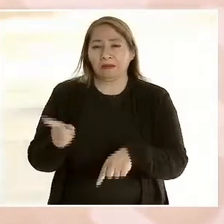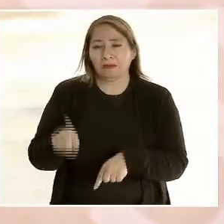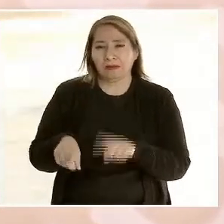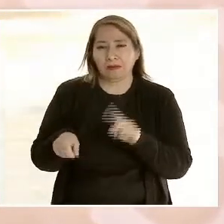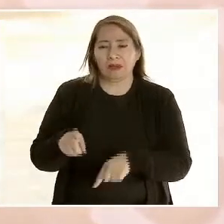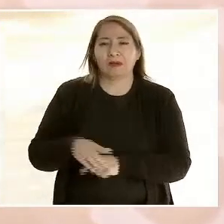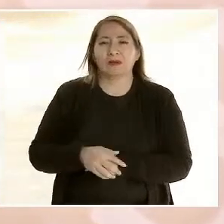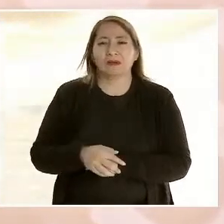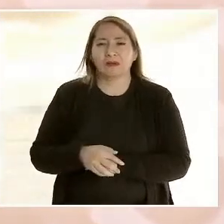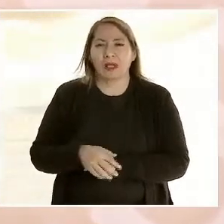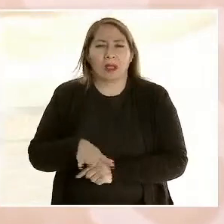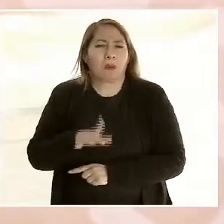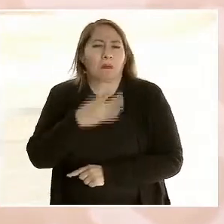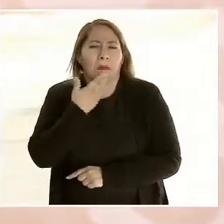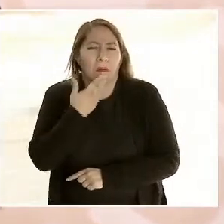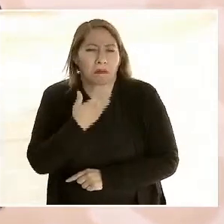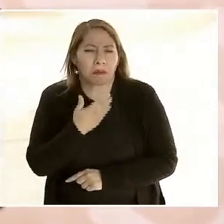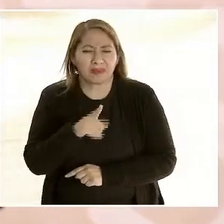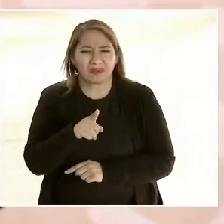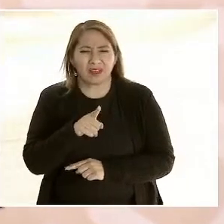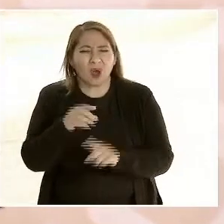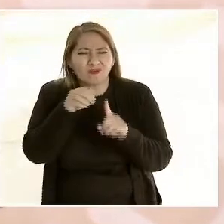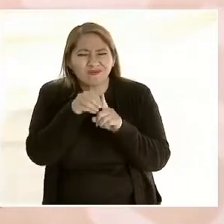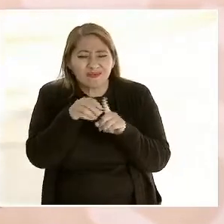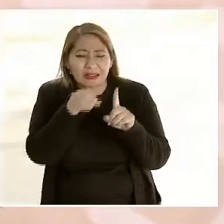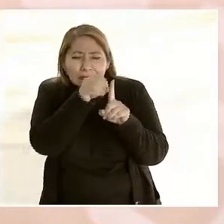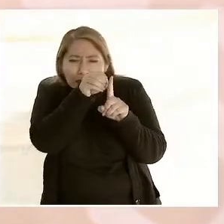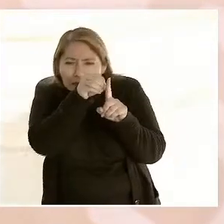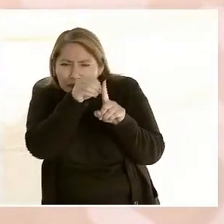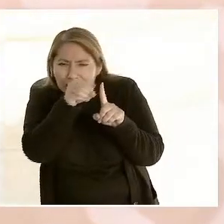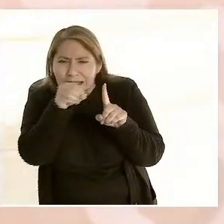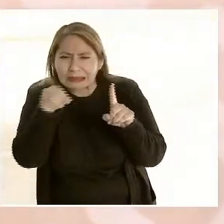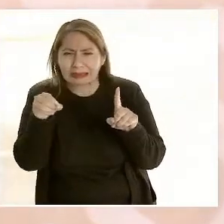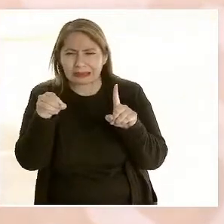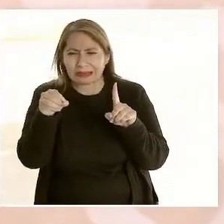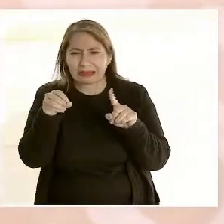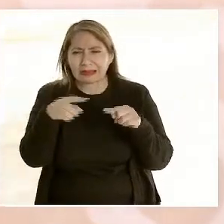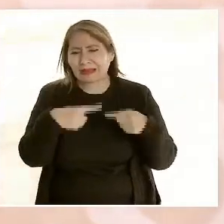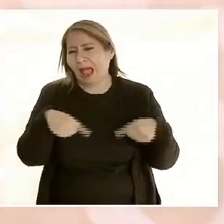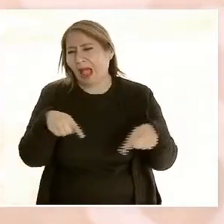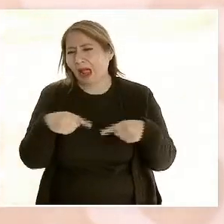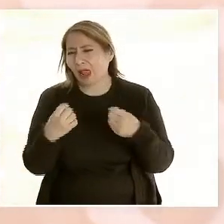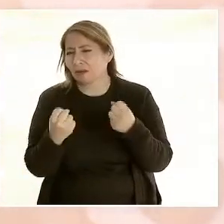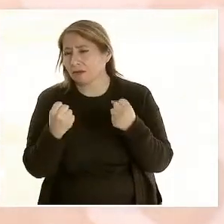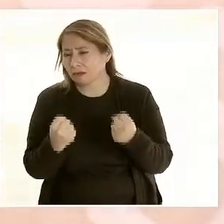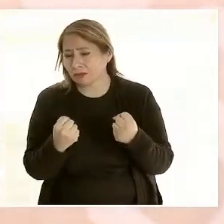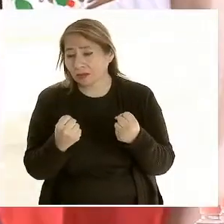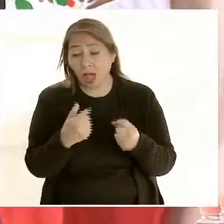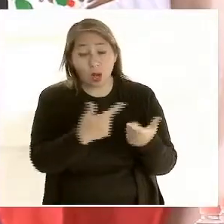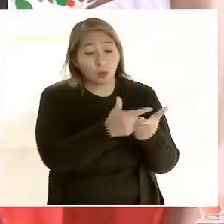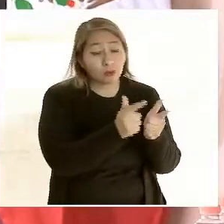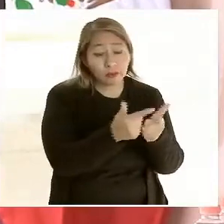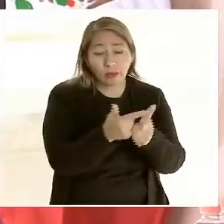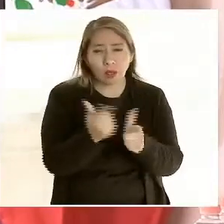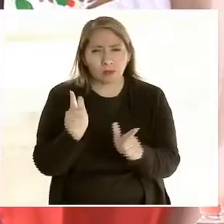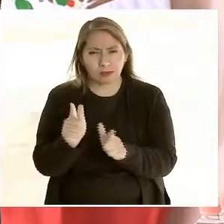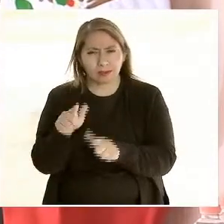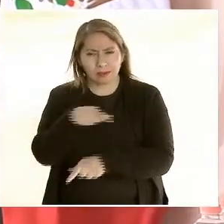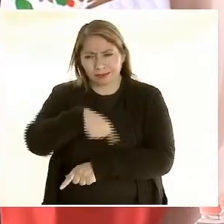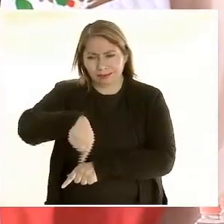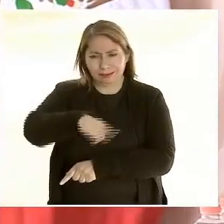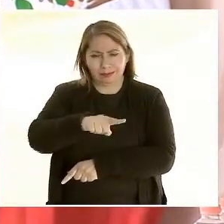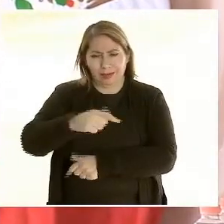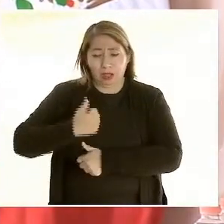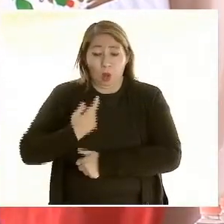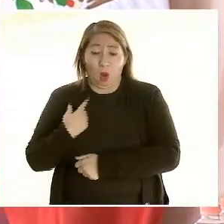fe. No se ha ordenado a las Fuerzas Armadas que hagan la guerra a